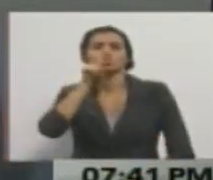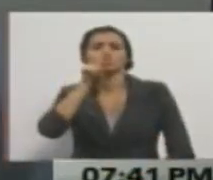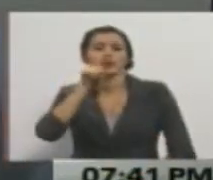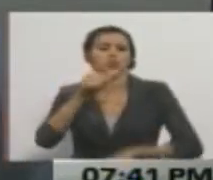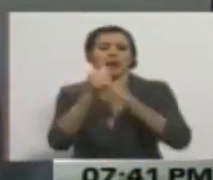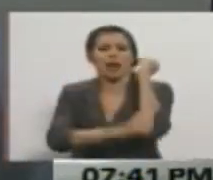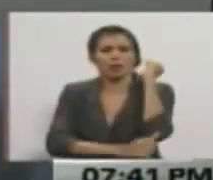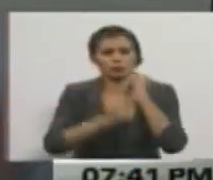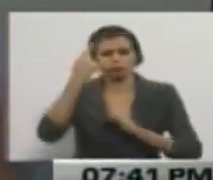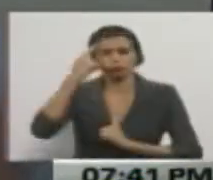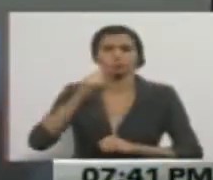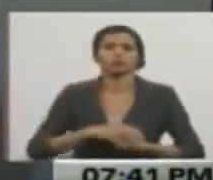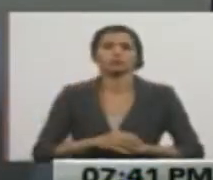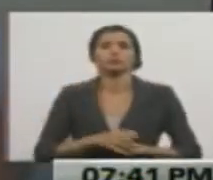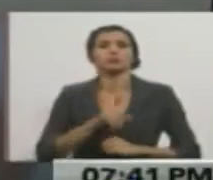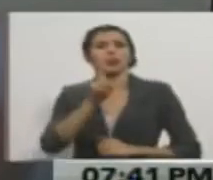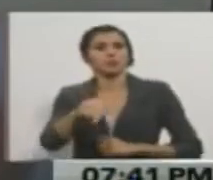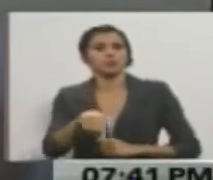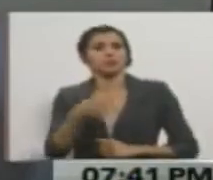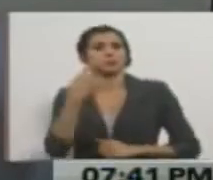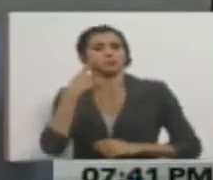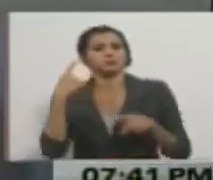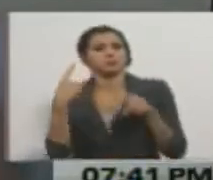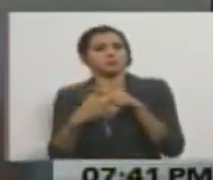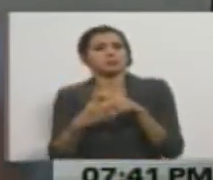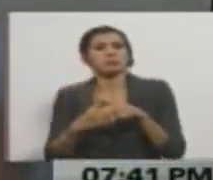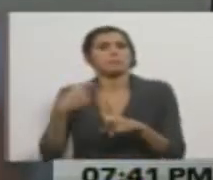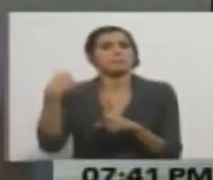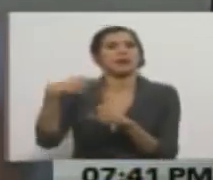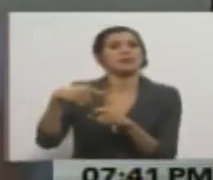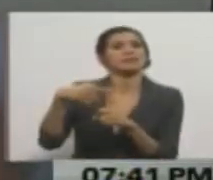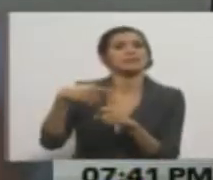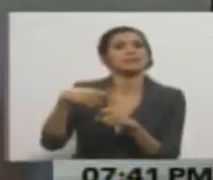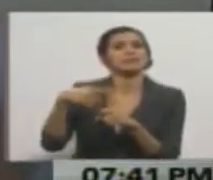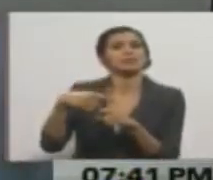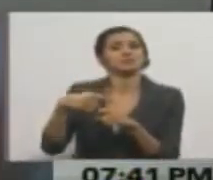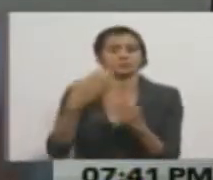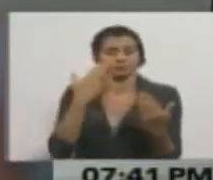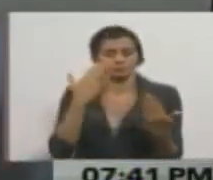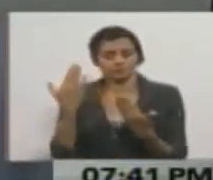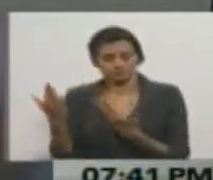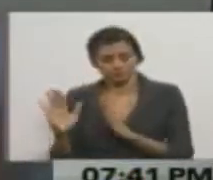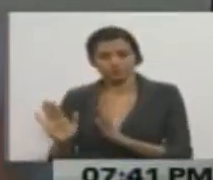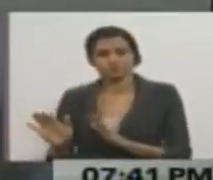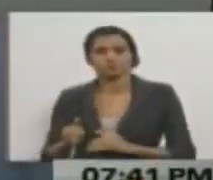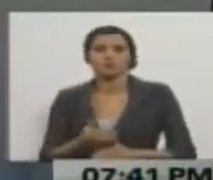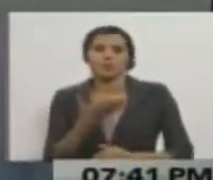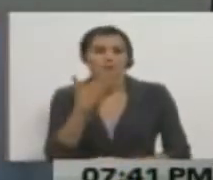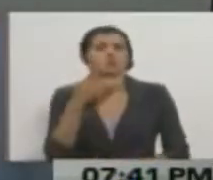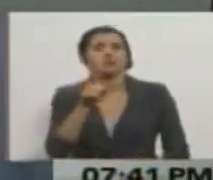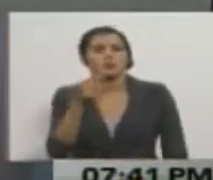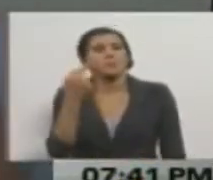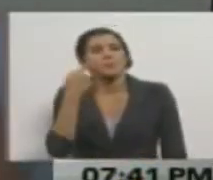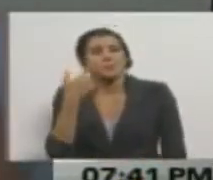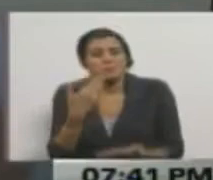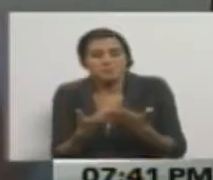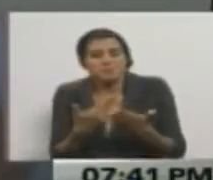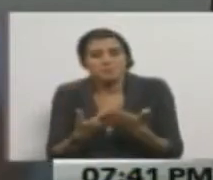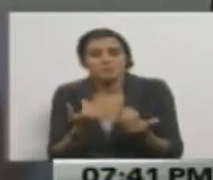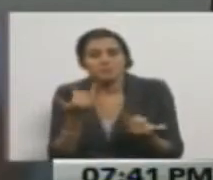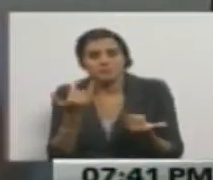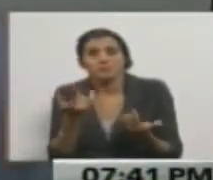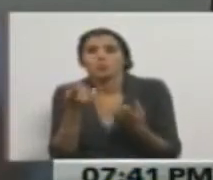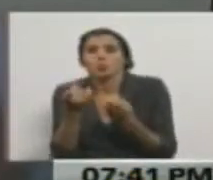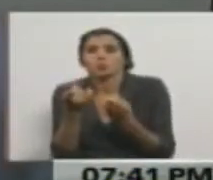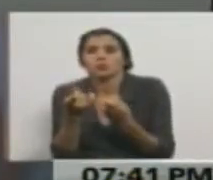También ahí se encontraron más de, véanlo ustedes mismos, vean esta, como decimos en mi Maracaibo,